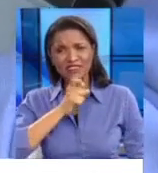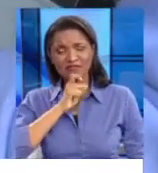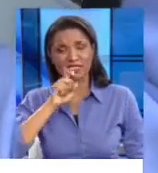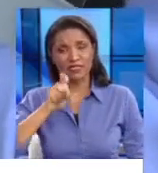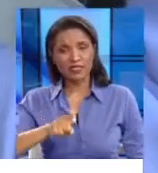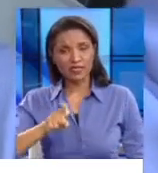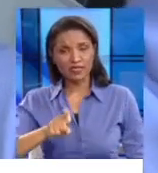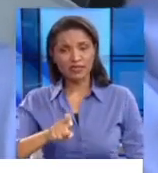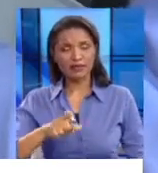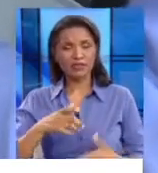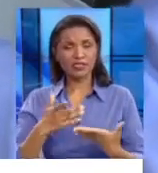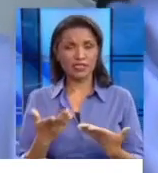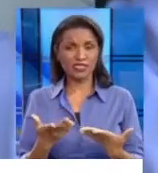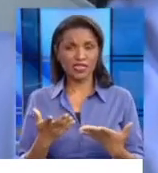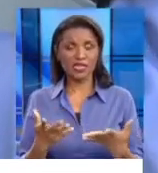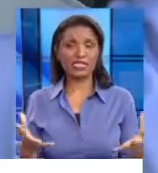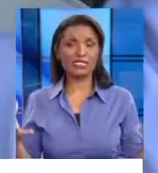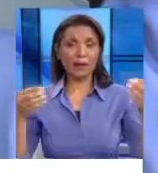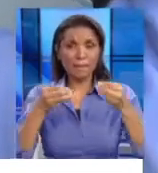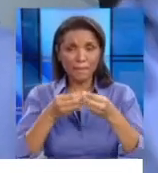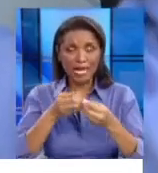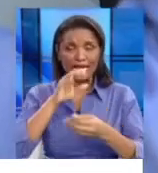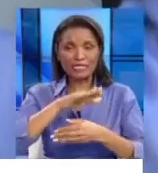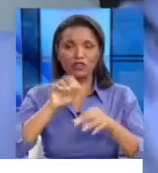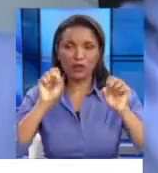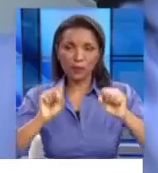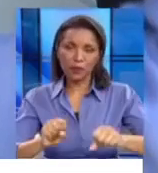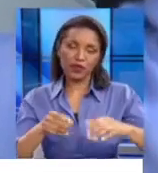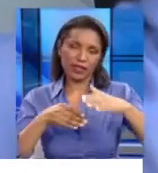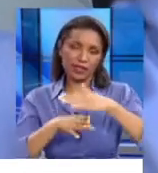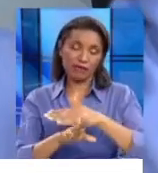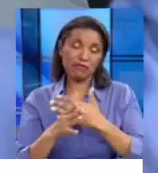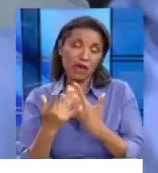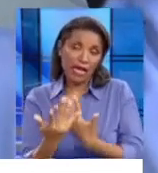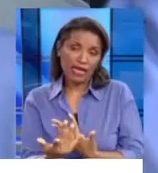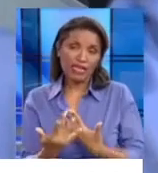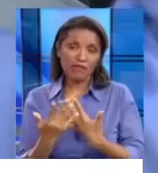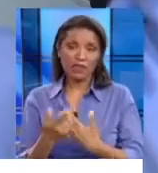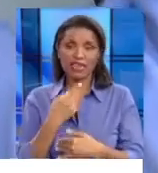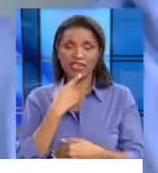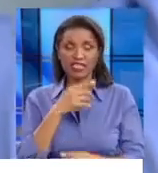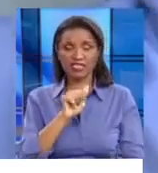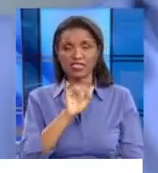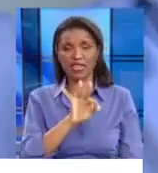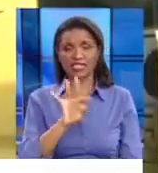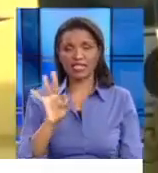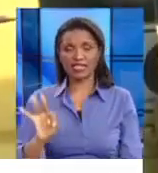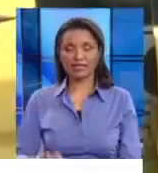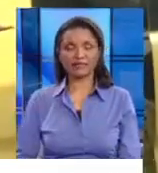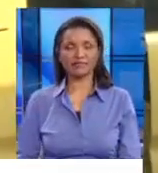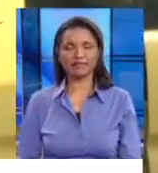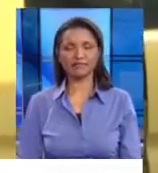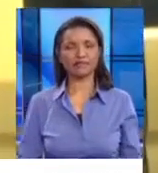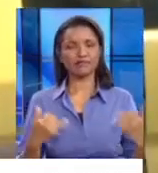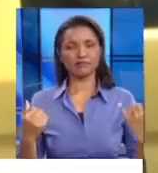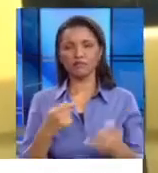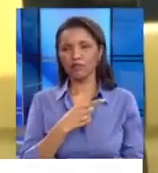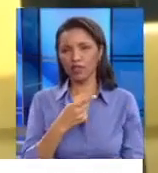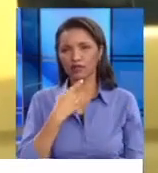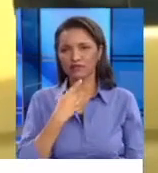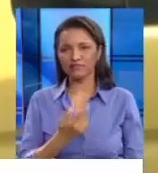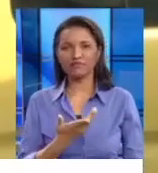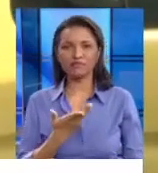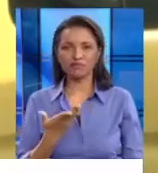que esta capacidad sea aumentada, que por el momento se puede confirmar que es de un 80%. Escuchemos a continuación lo que hemos conversado